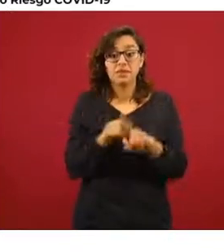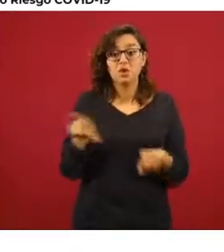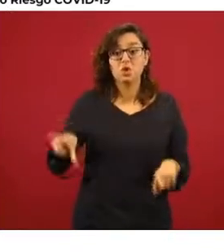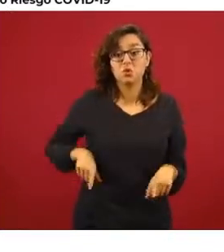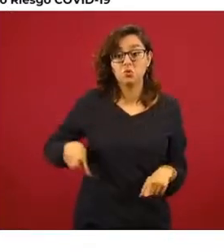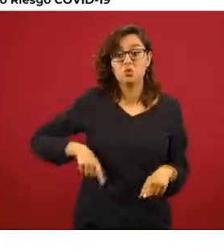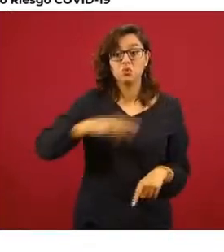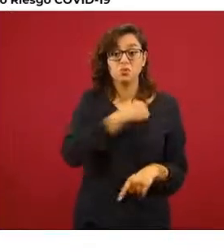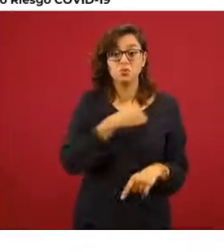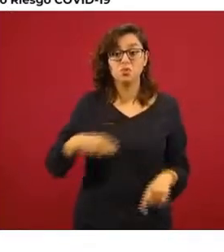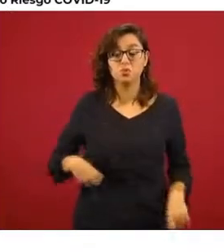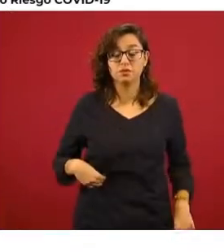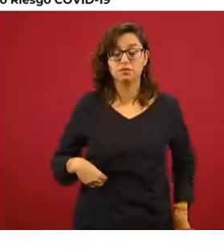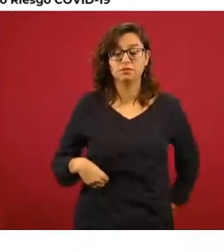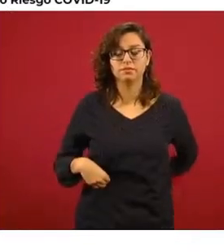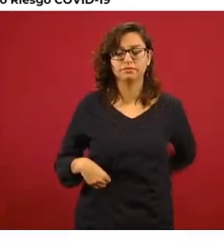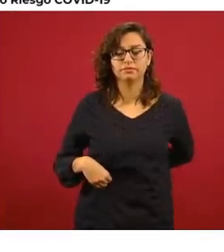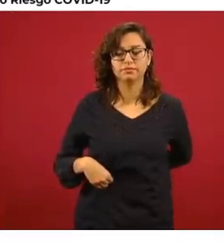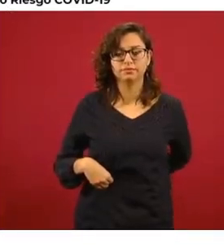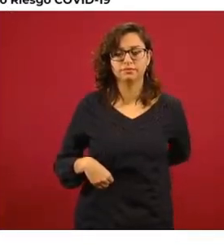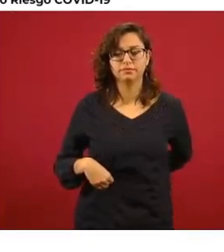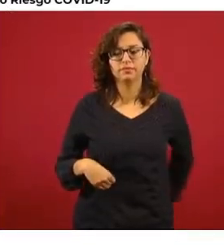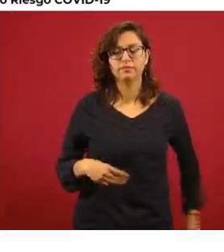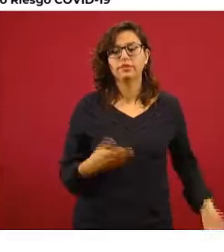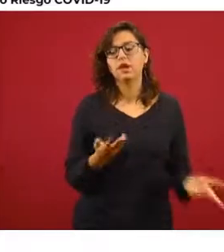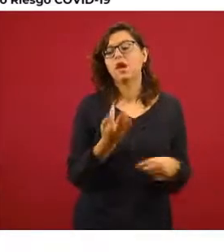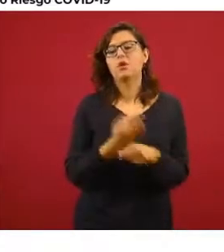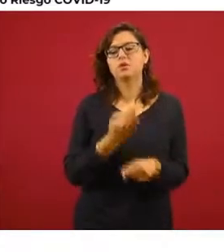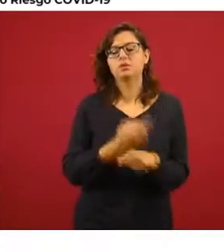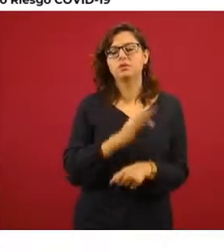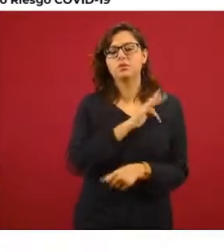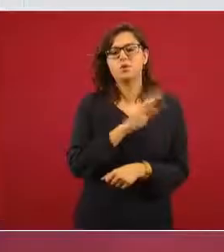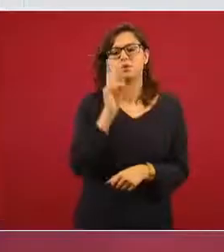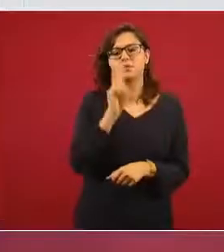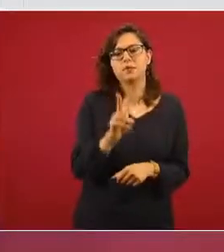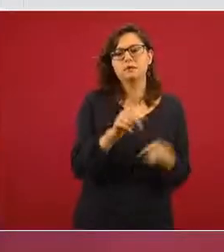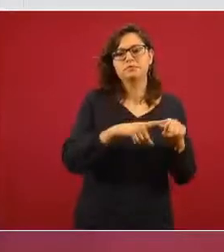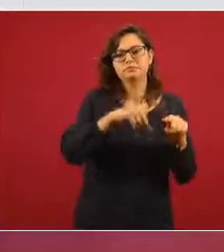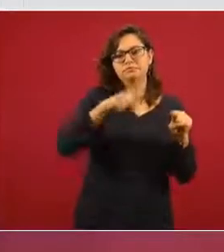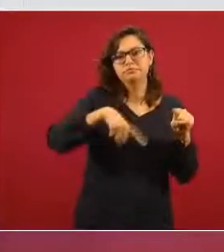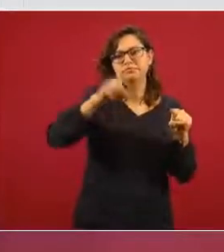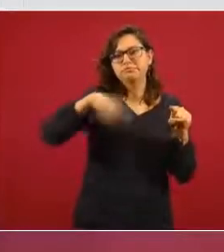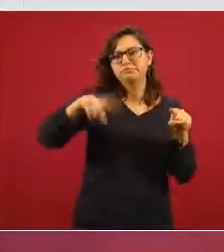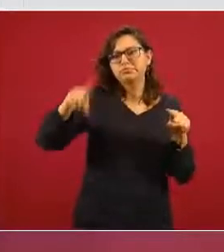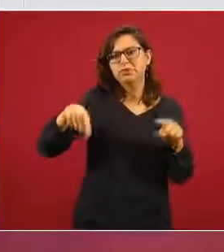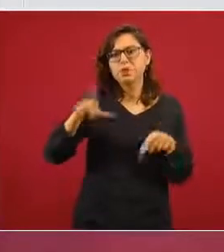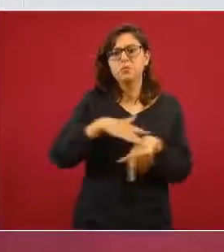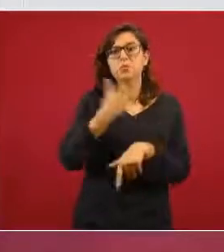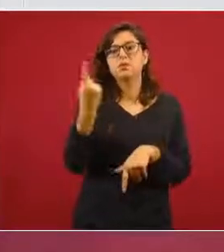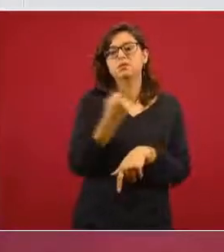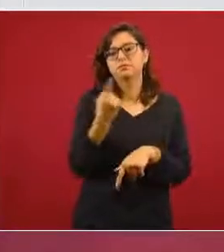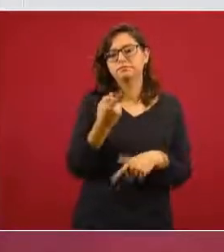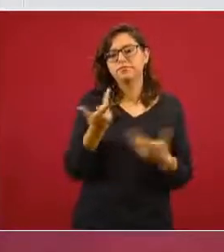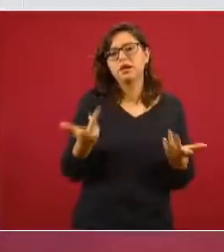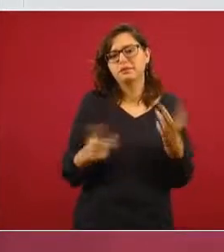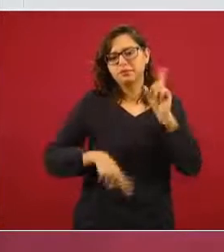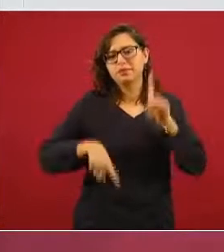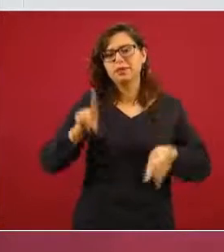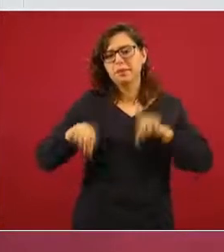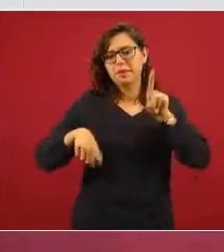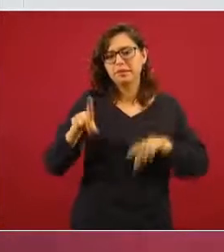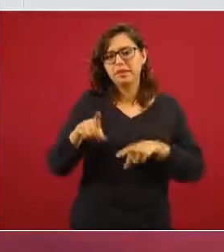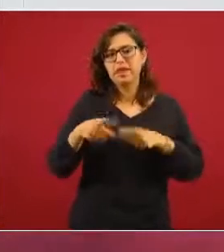muchas variaciones, precisamente estos múltiples picos, también tiene que ver con distintas maneras de implementar